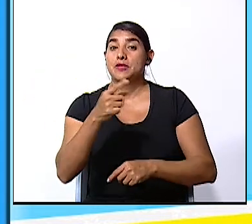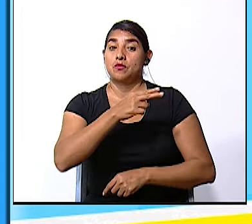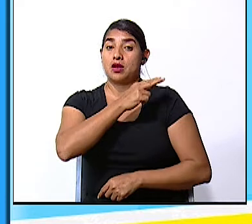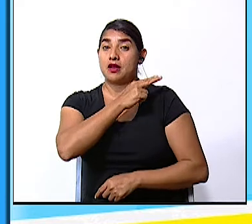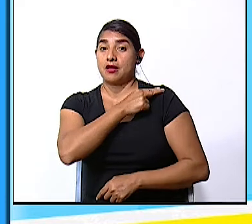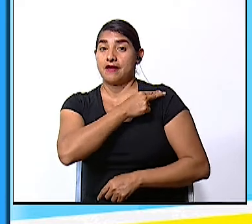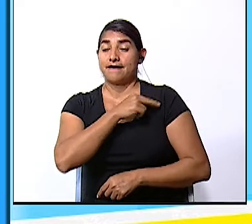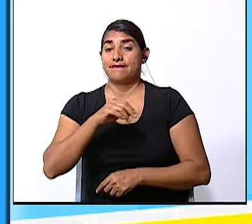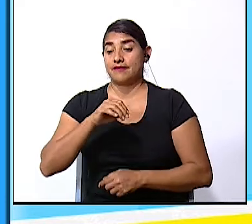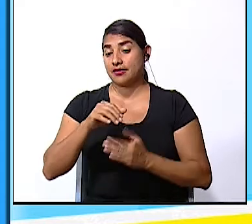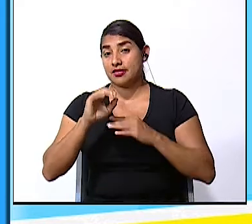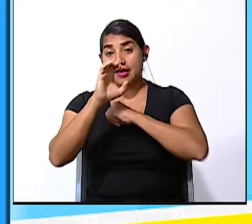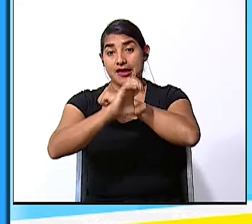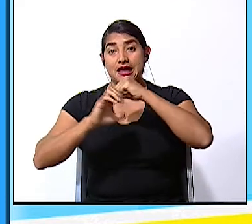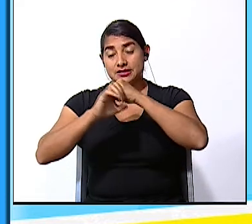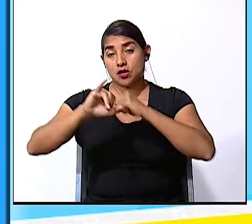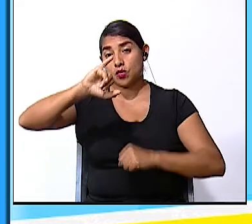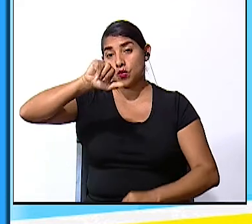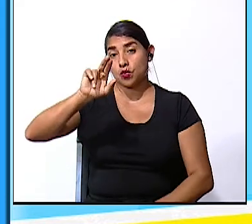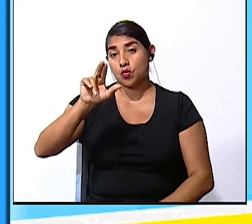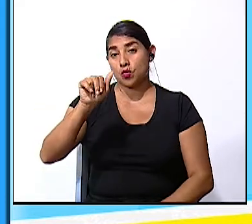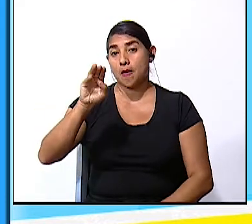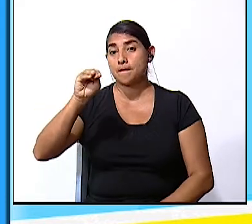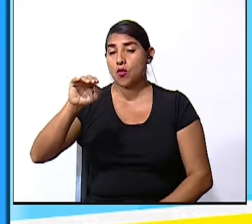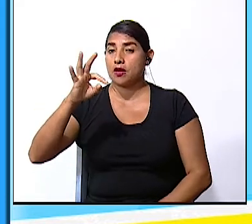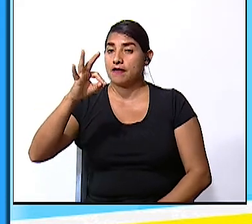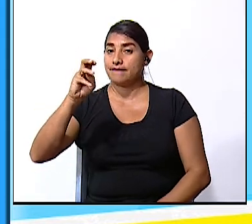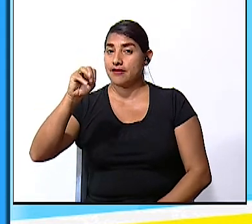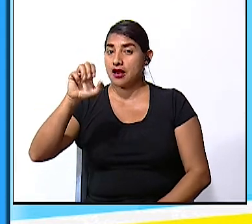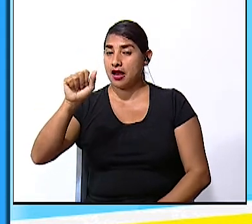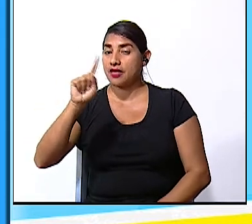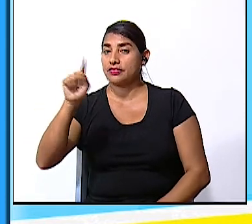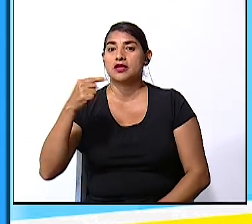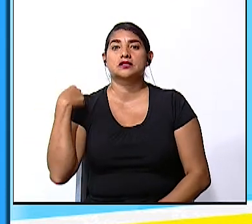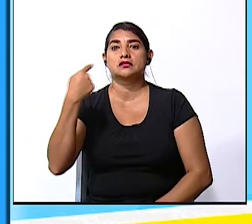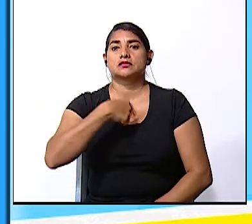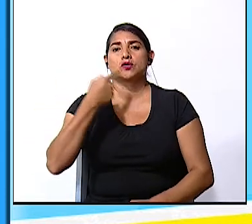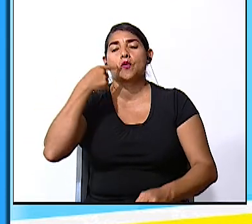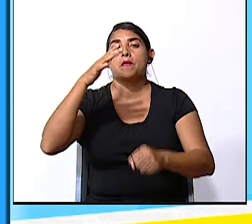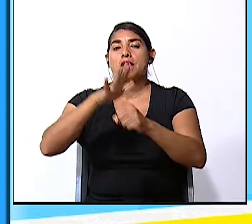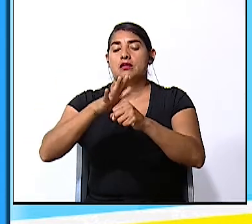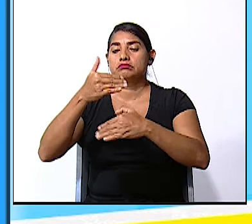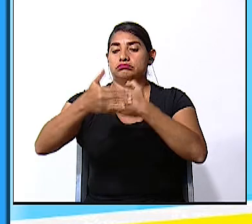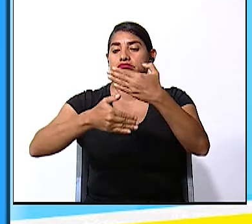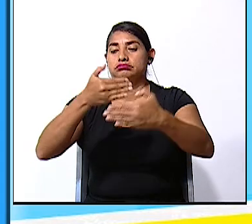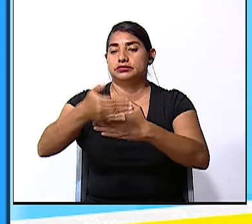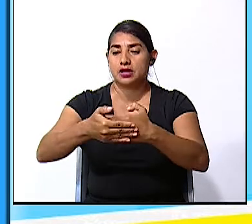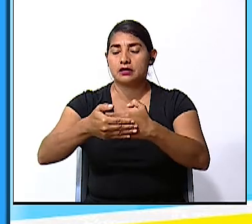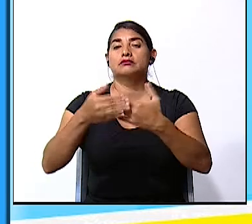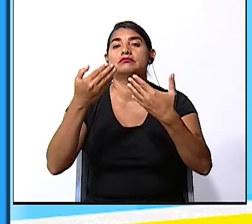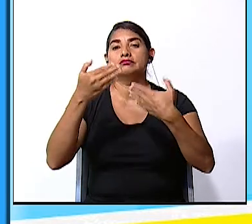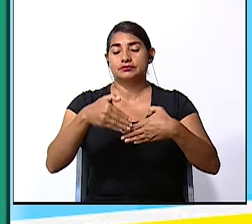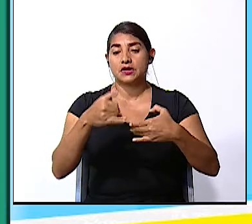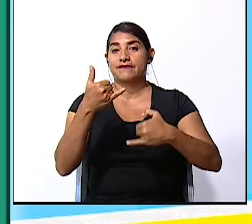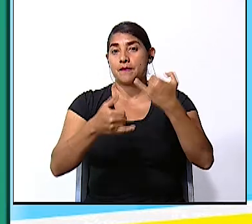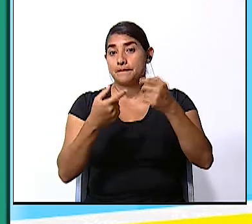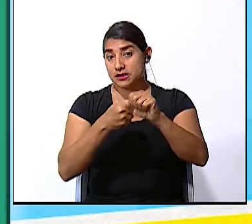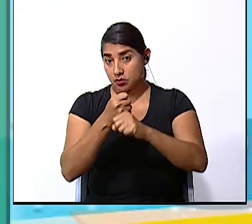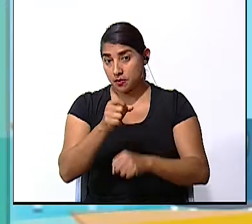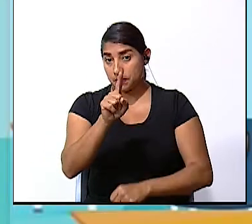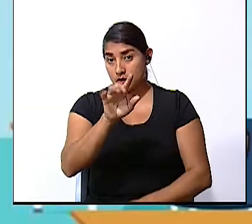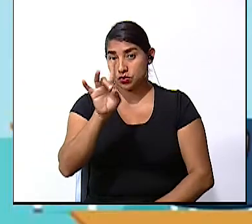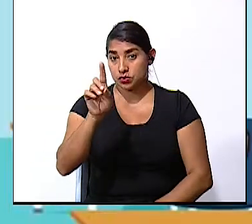Mora Fernández, más el ingreso de Costa Rica a la República Federal Centroamericana, se concluye una etapa del proceso político iniciado en